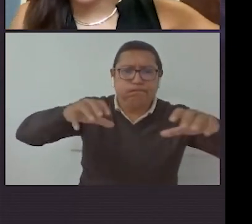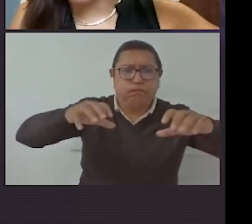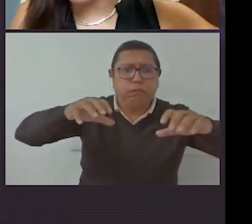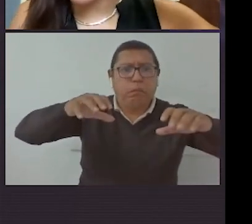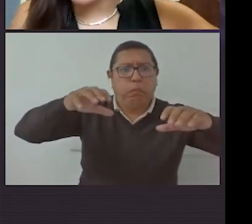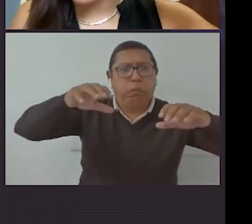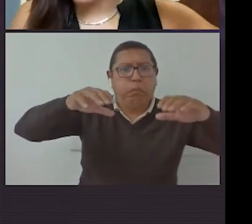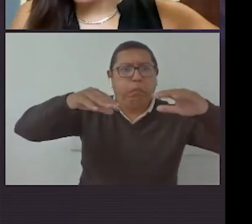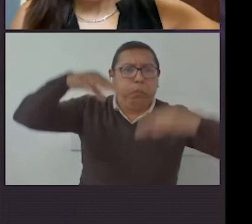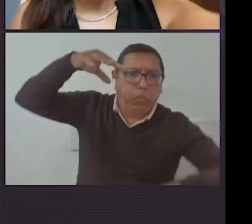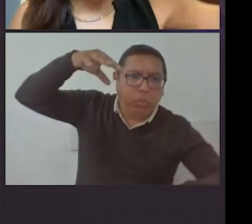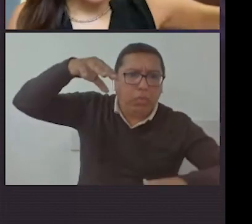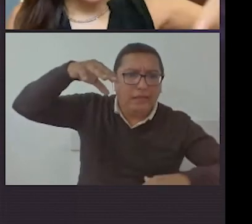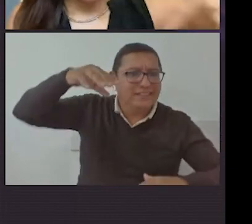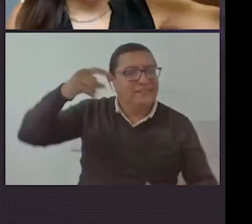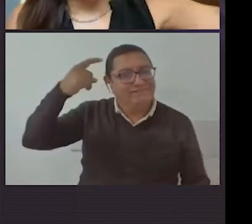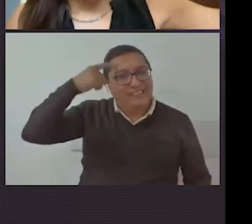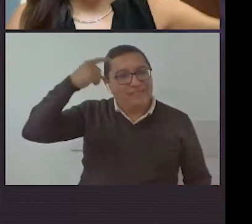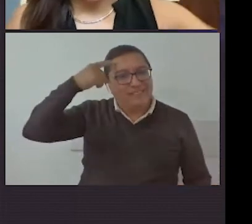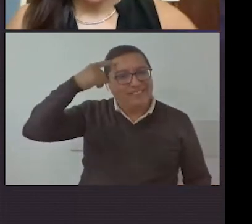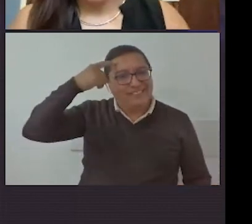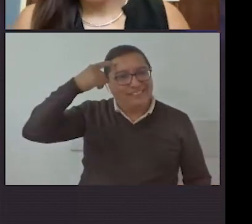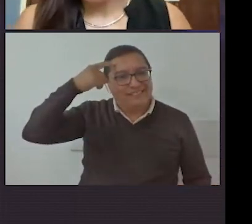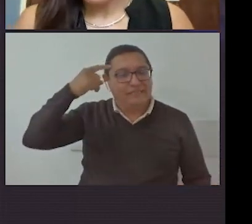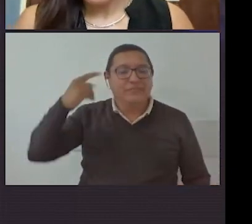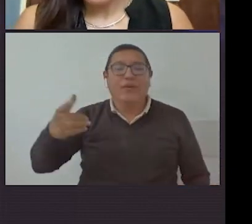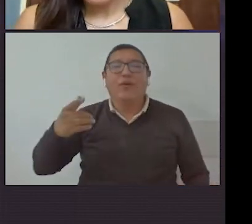me van a llevar hacia allá. Voy a estar dando vueltas.